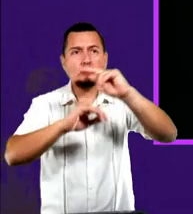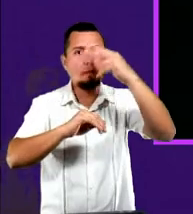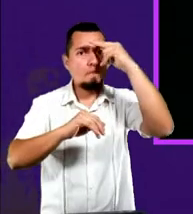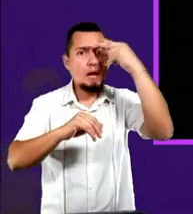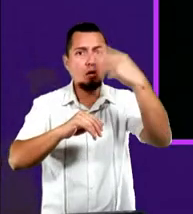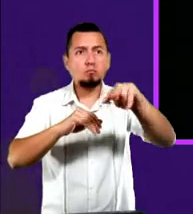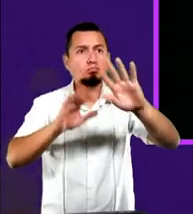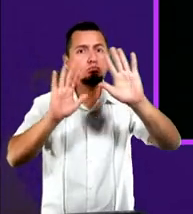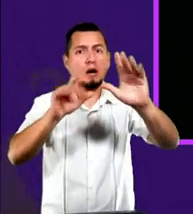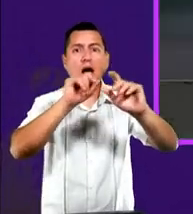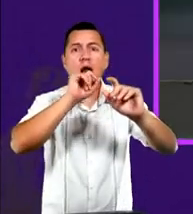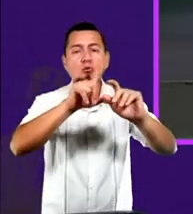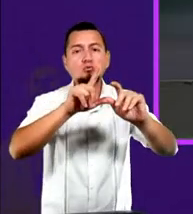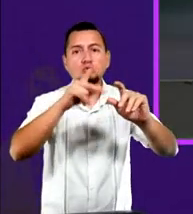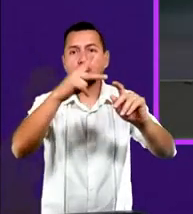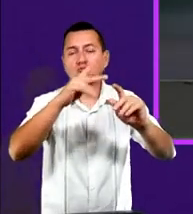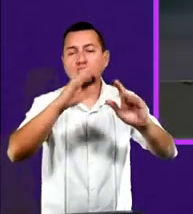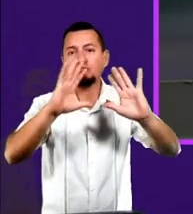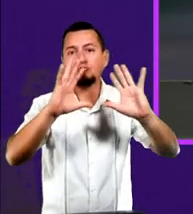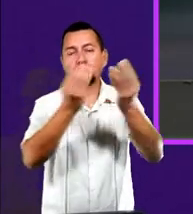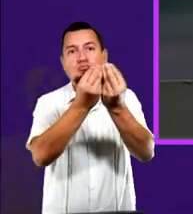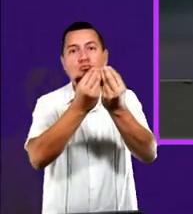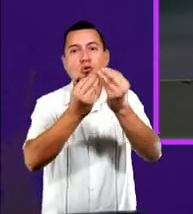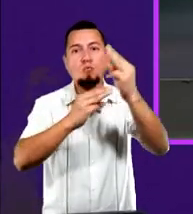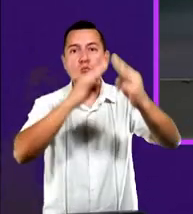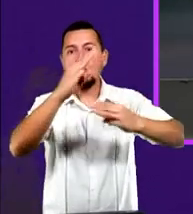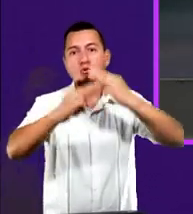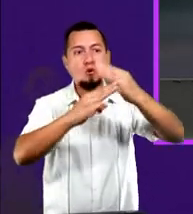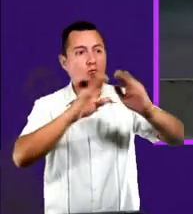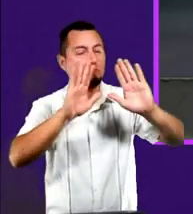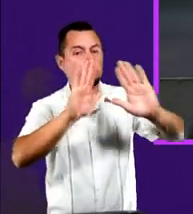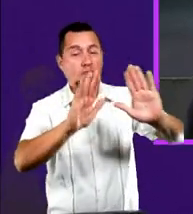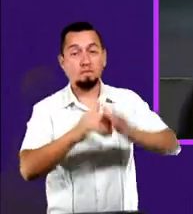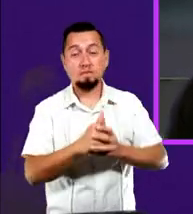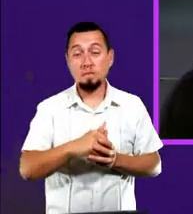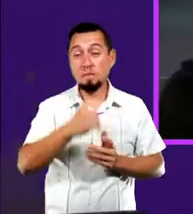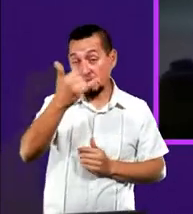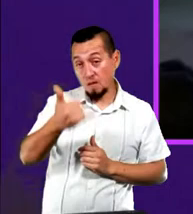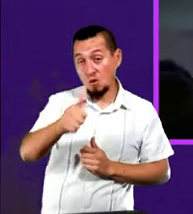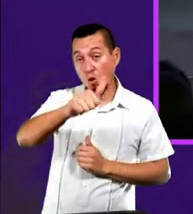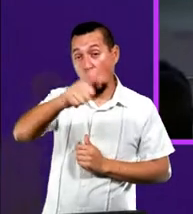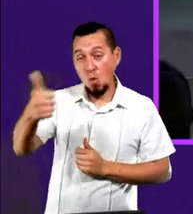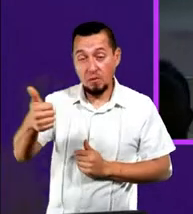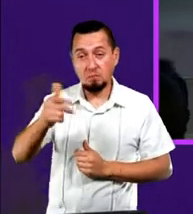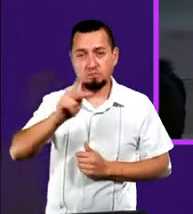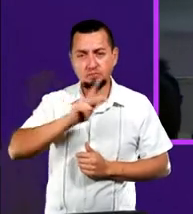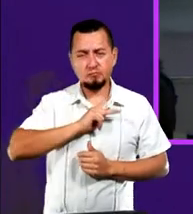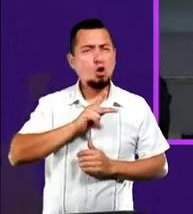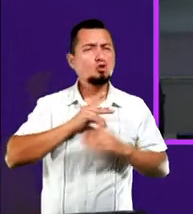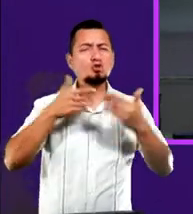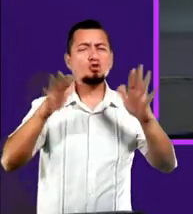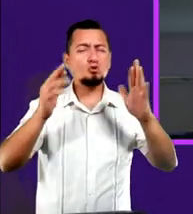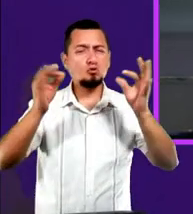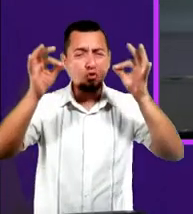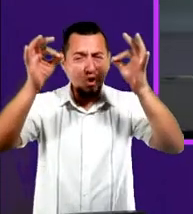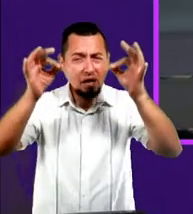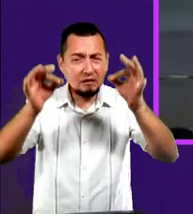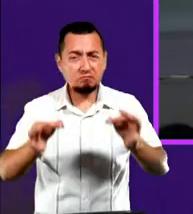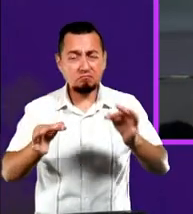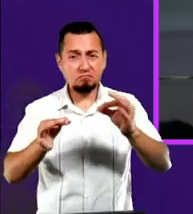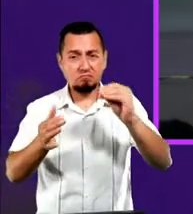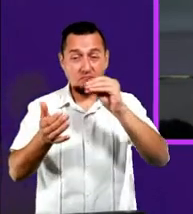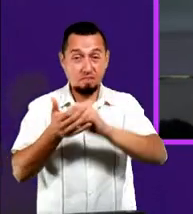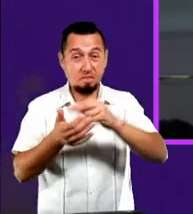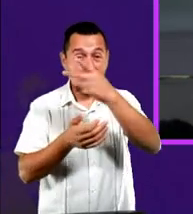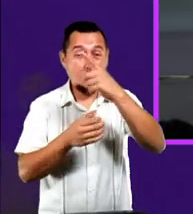Otra expresión también originaria, y aquí fue el primer estado que tuvo